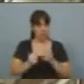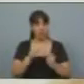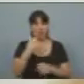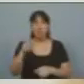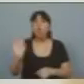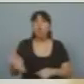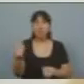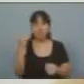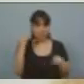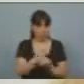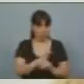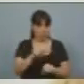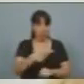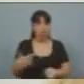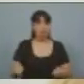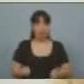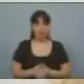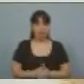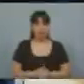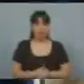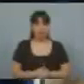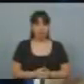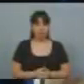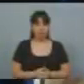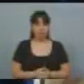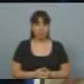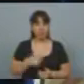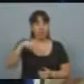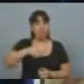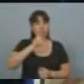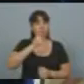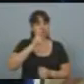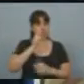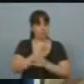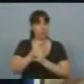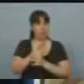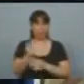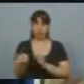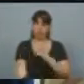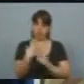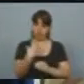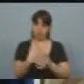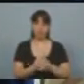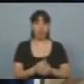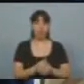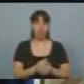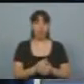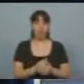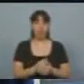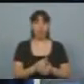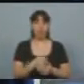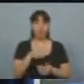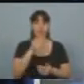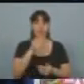sospecho. Cuesta a veces creer que esto es cierto. Aquí un periodista muy importante me manda un texto y me dice, muy importante, Tommy, la fuente